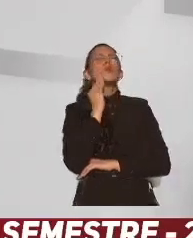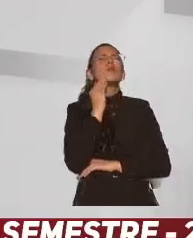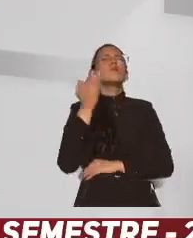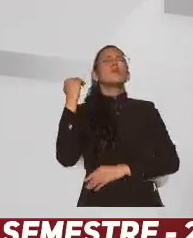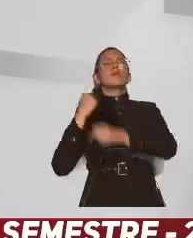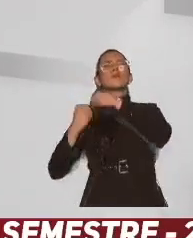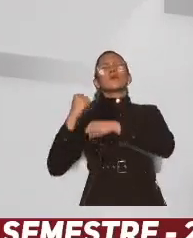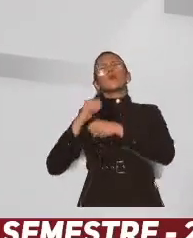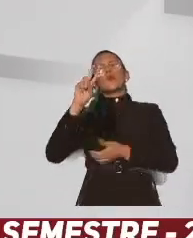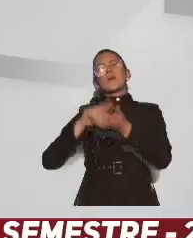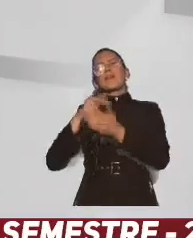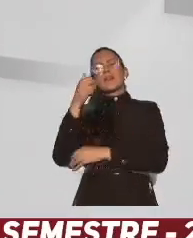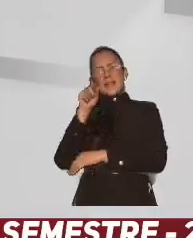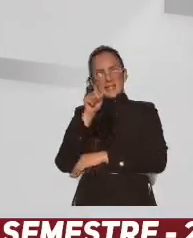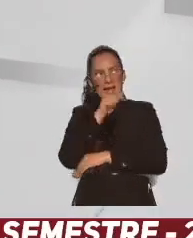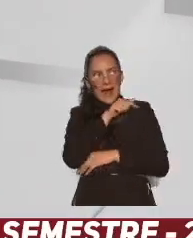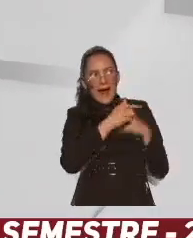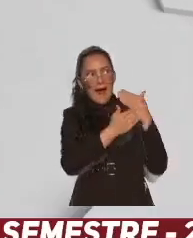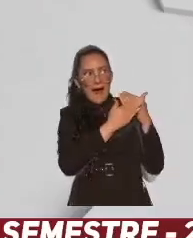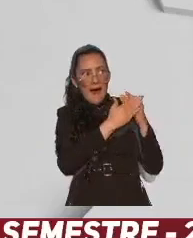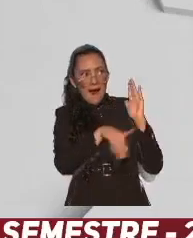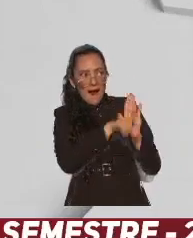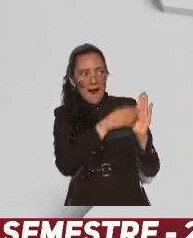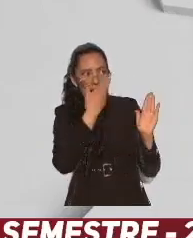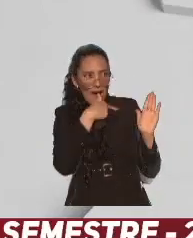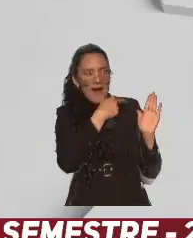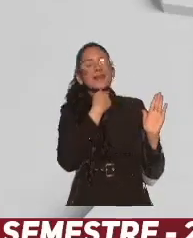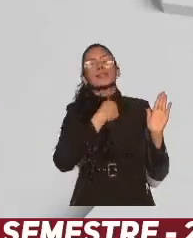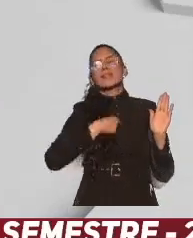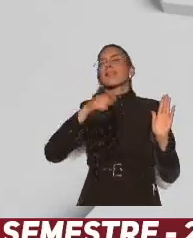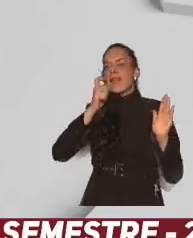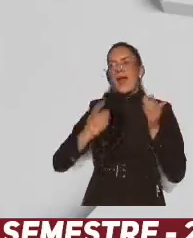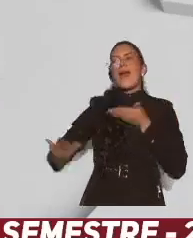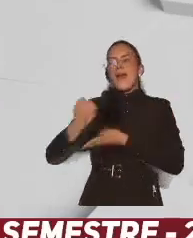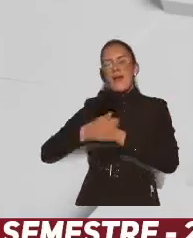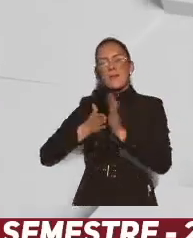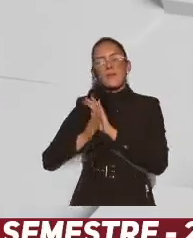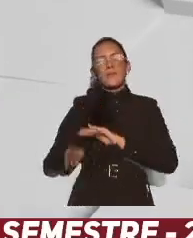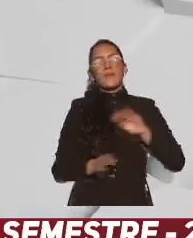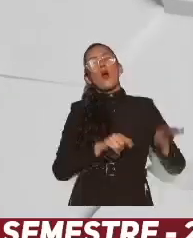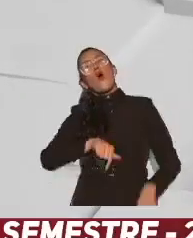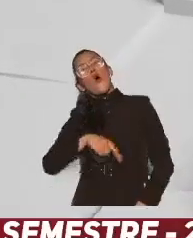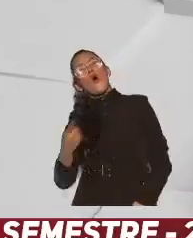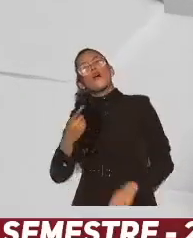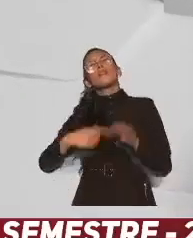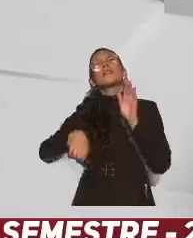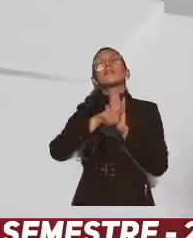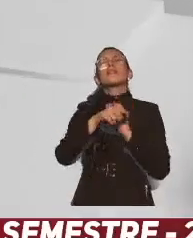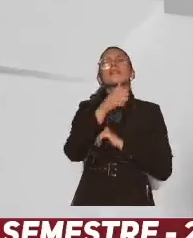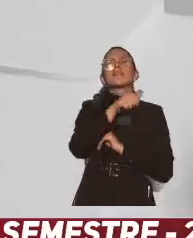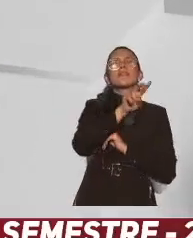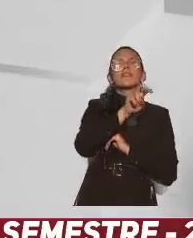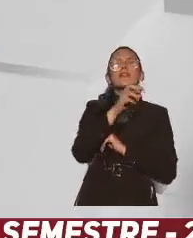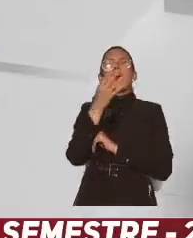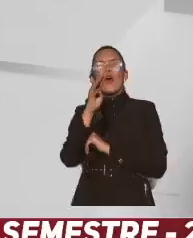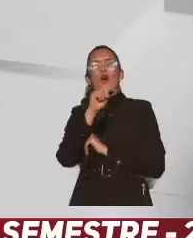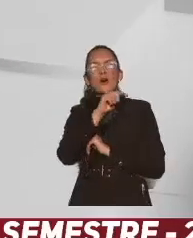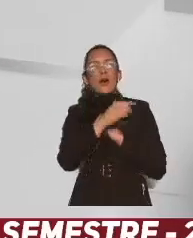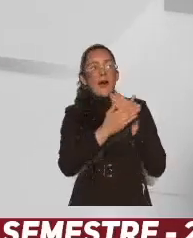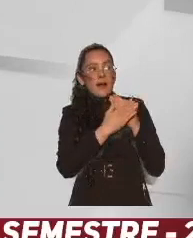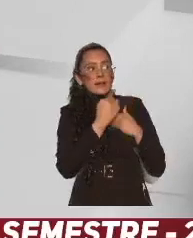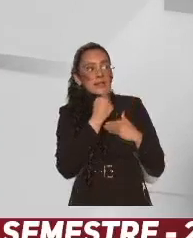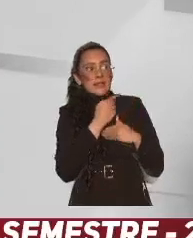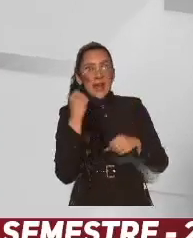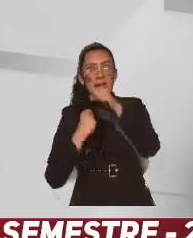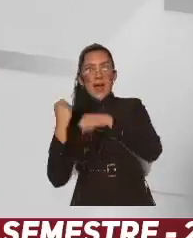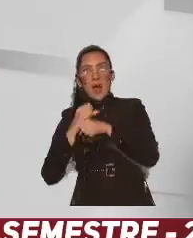establece la política de rendición de cuentas. La Ley 1712 de 2014, por medio de la cual se crea la Ley de Transparencia y del